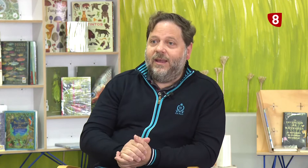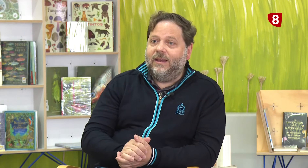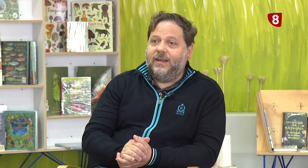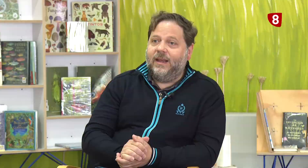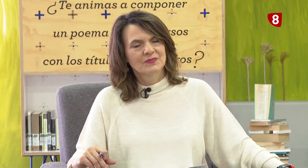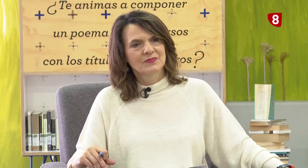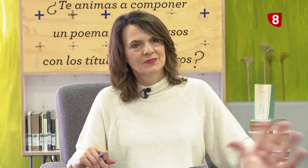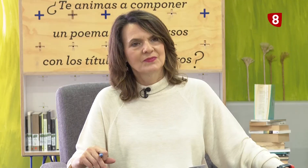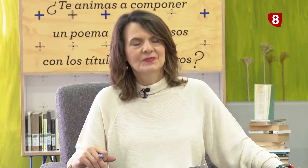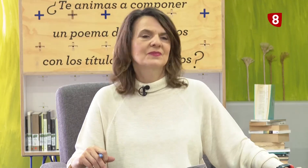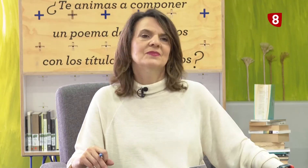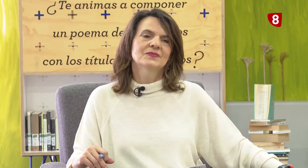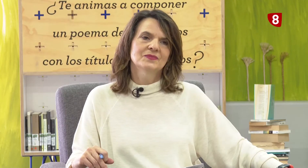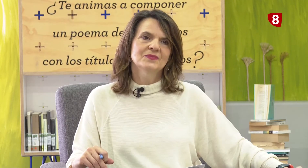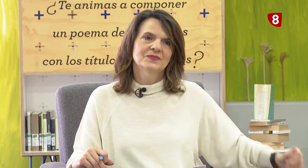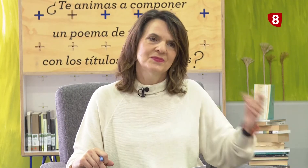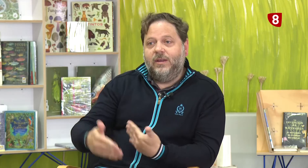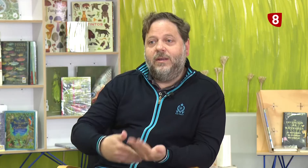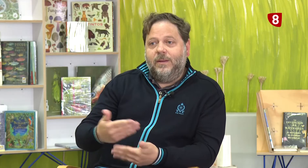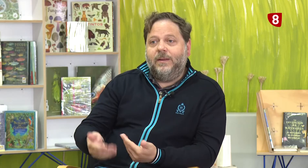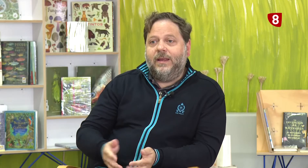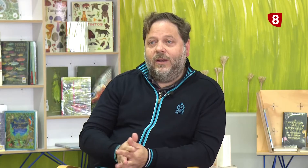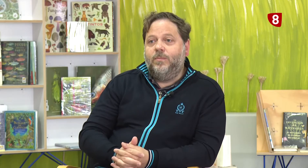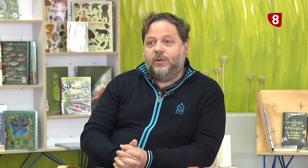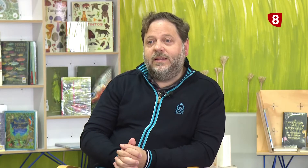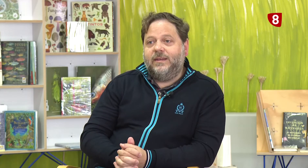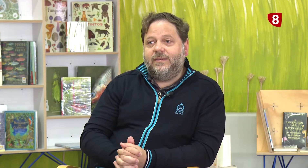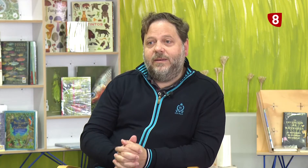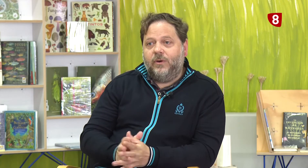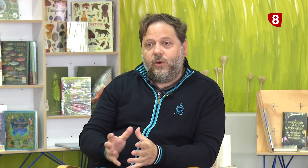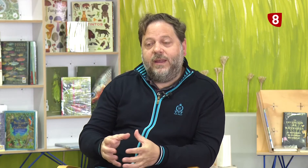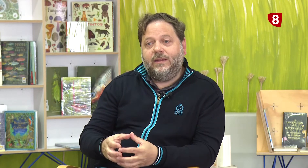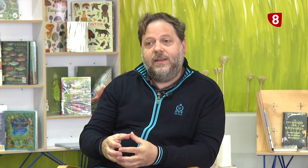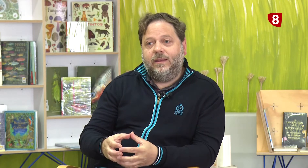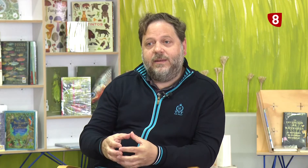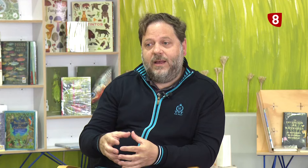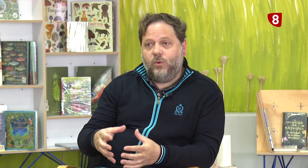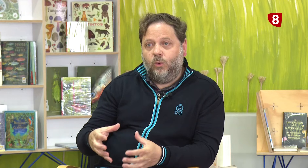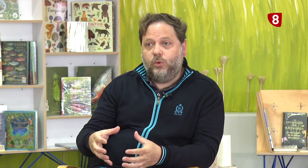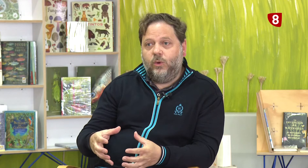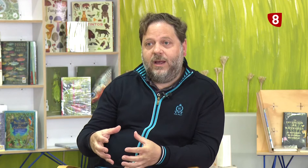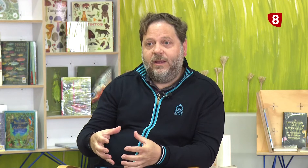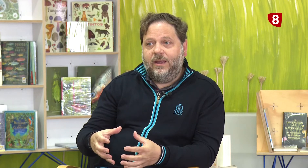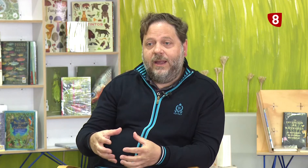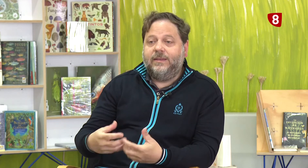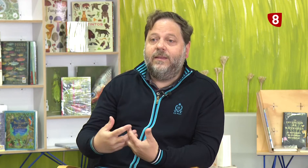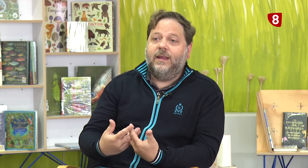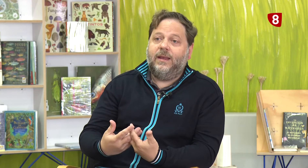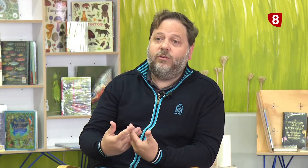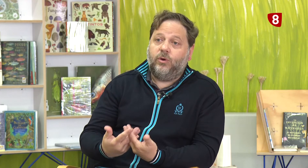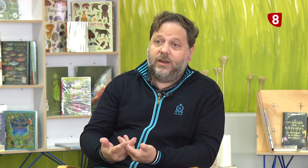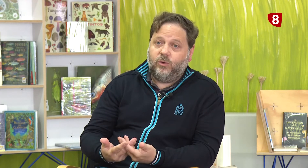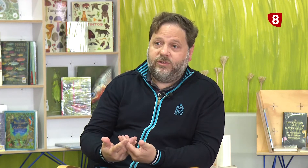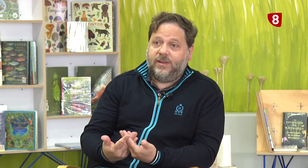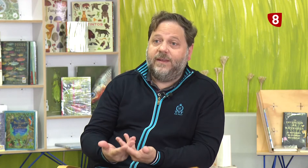en Inglaterra o en Estados Unidos entonces lo importante es rodearte de esa cultura entender